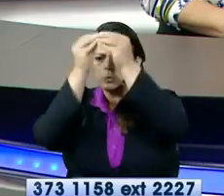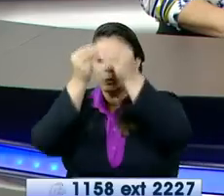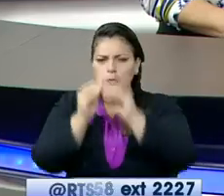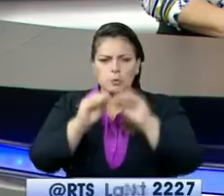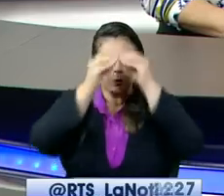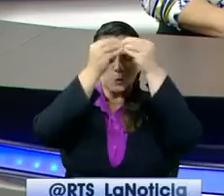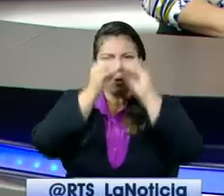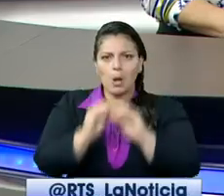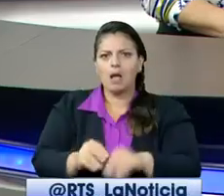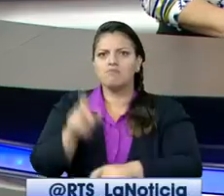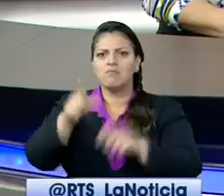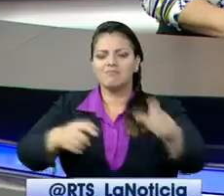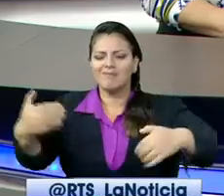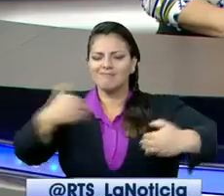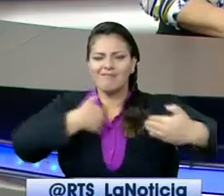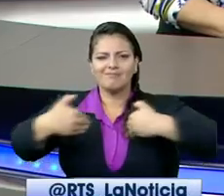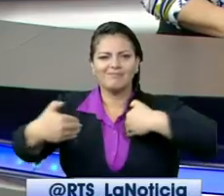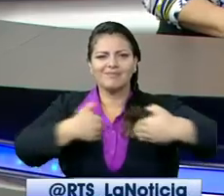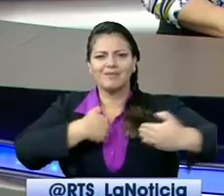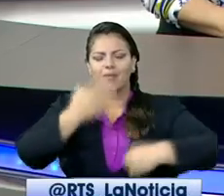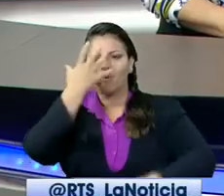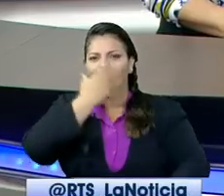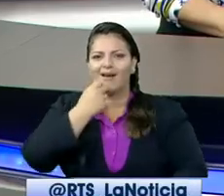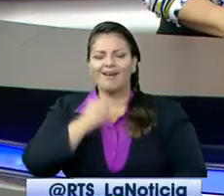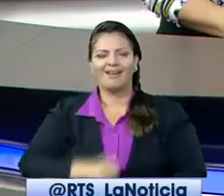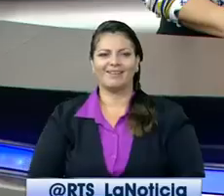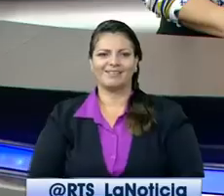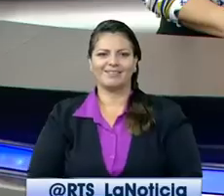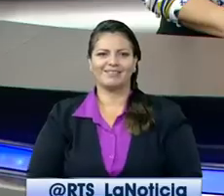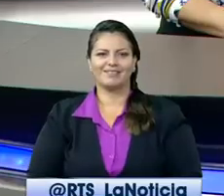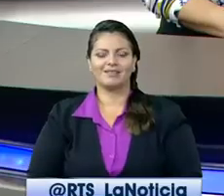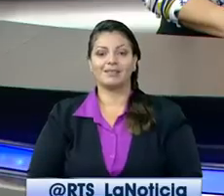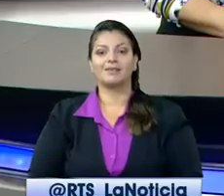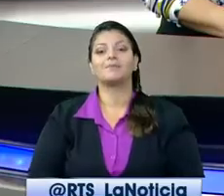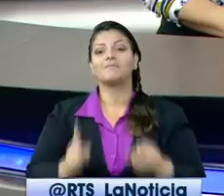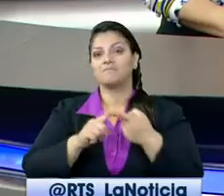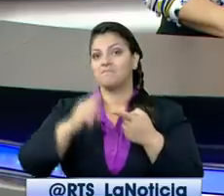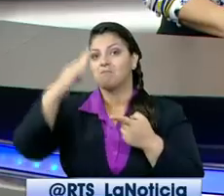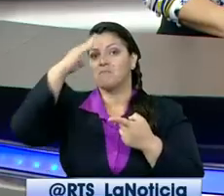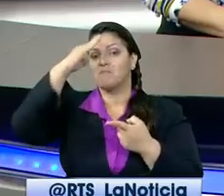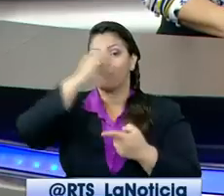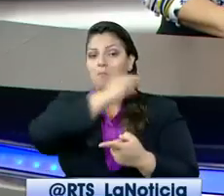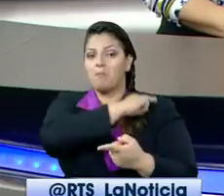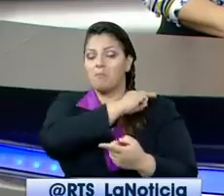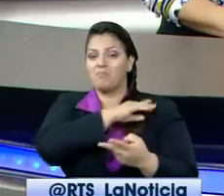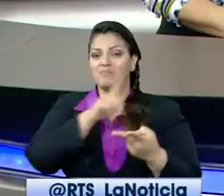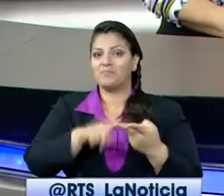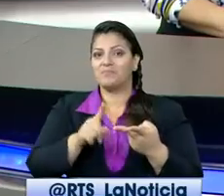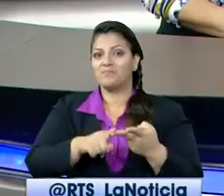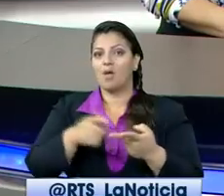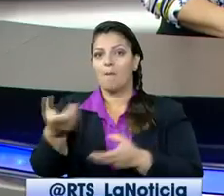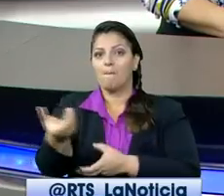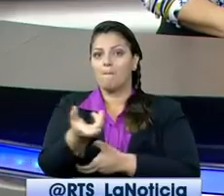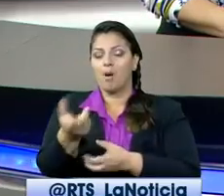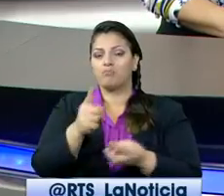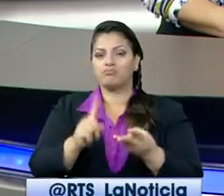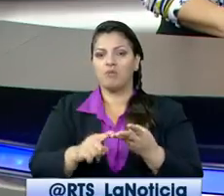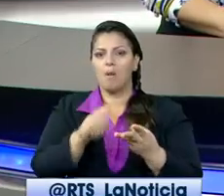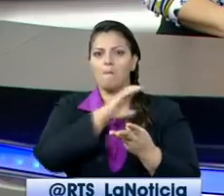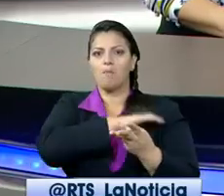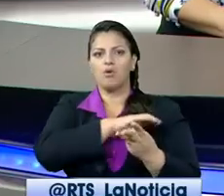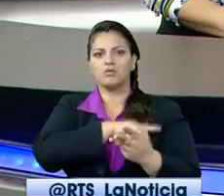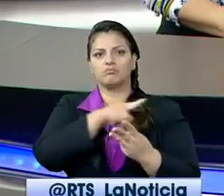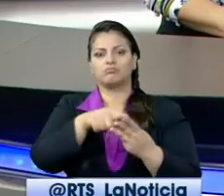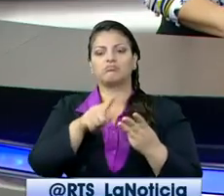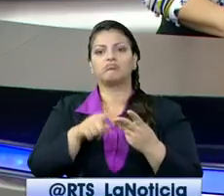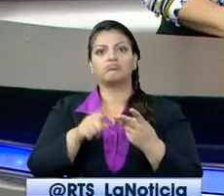Y esto ocurrió en aguas del río Guayas. Miembros de las Fuerzas Armadas, policías y bomberos integraron el festival en el que